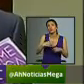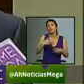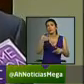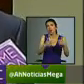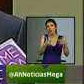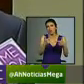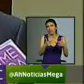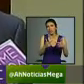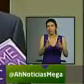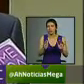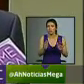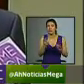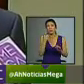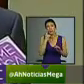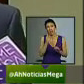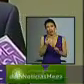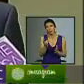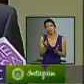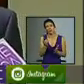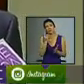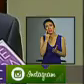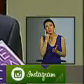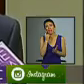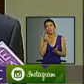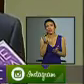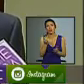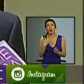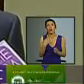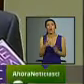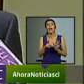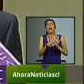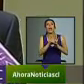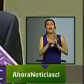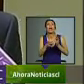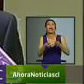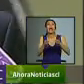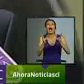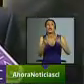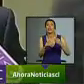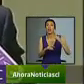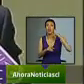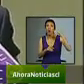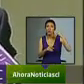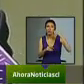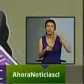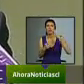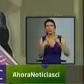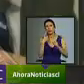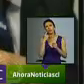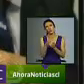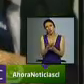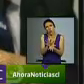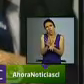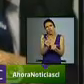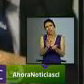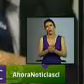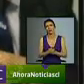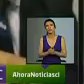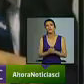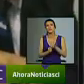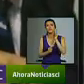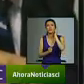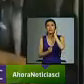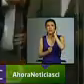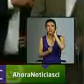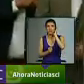llegamos a llegar a conclusiones que casi, entre comillas, ilegalizan a los comunistas, me parece una exageración absoluta. Polémica que el vocero